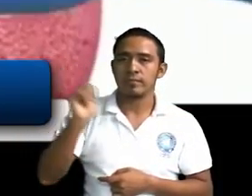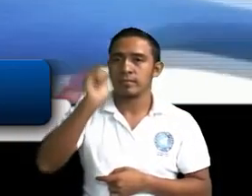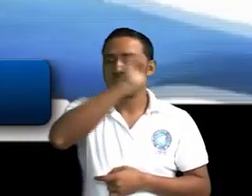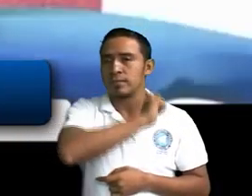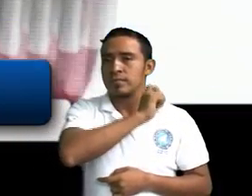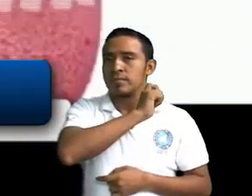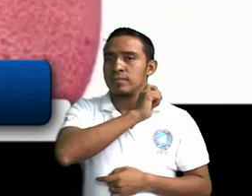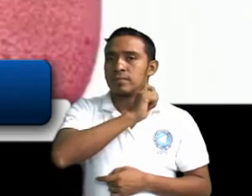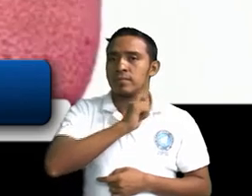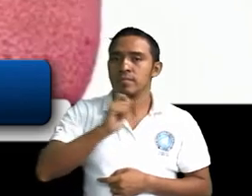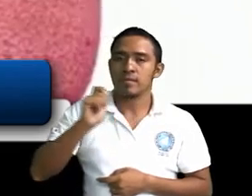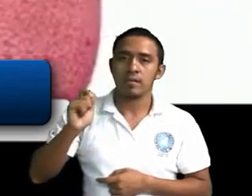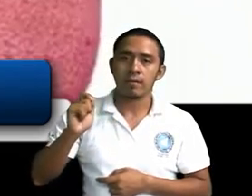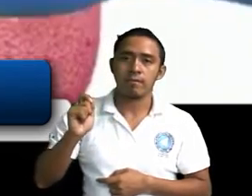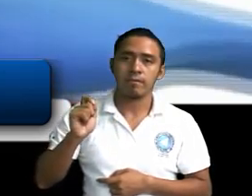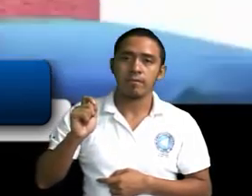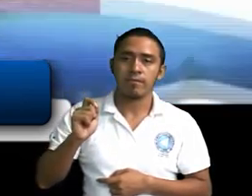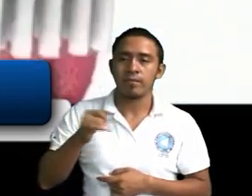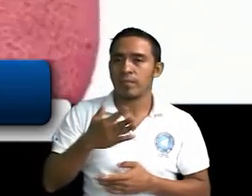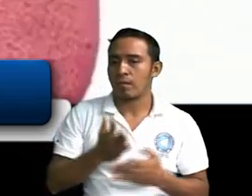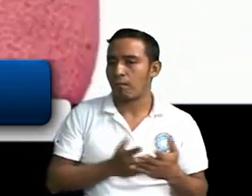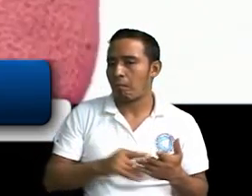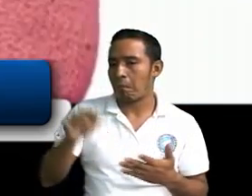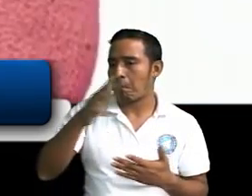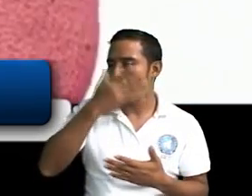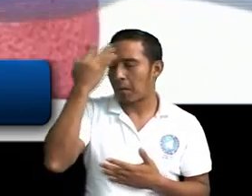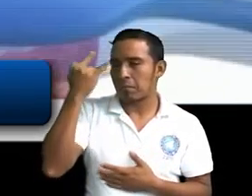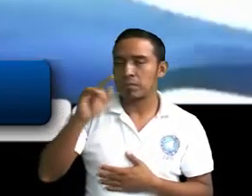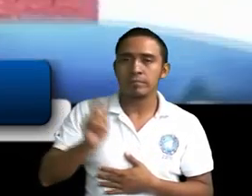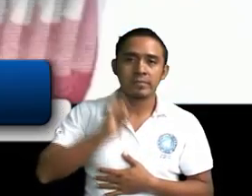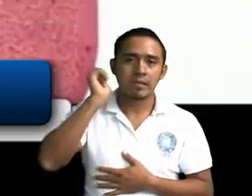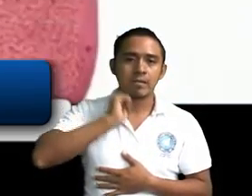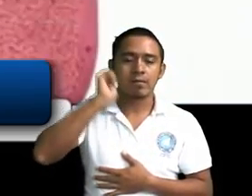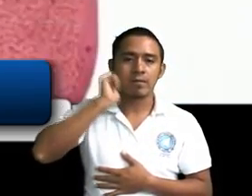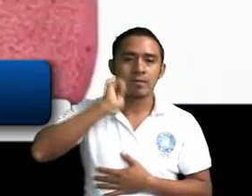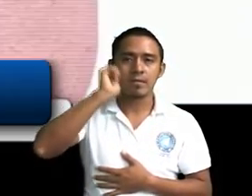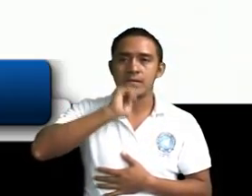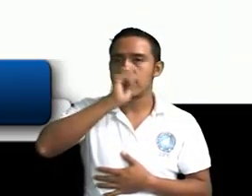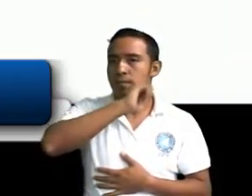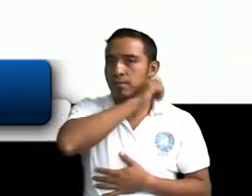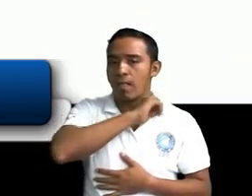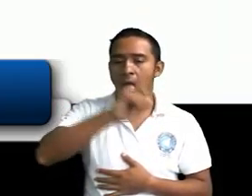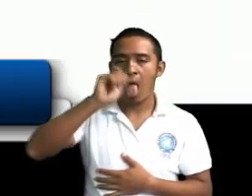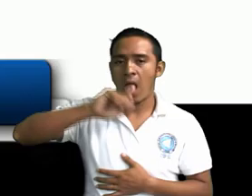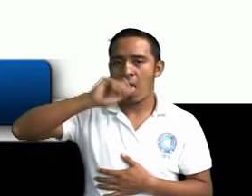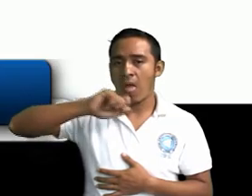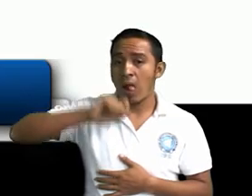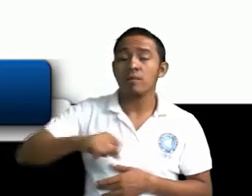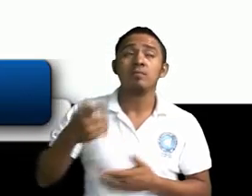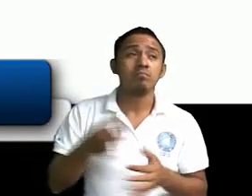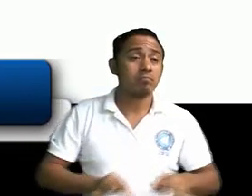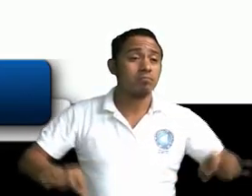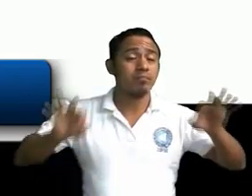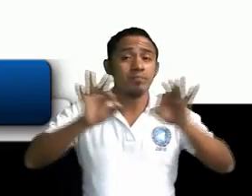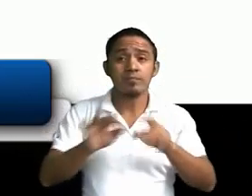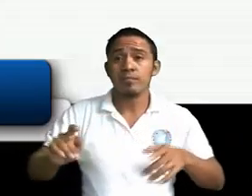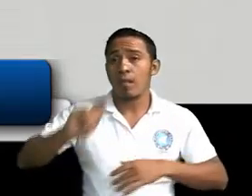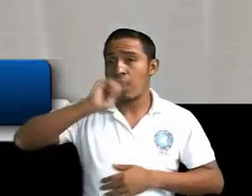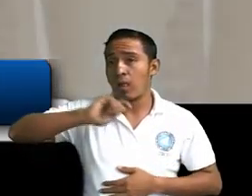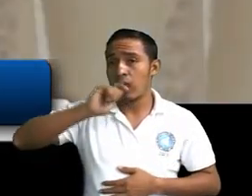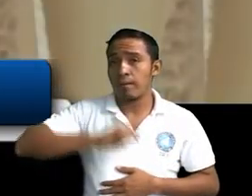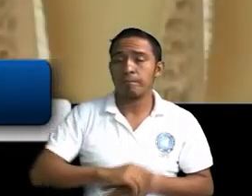nosotros evitamos que se nos olvide alguna parte de la boca y finalizar con la lengua es importante cepillarse la